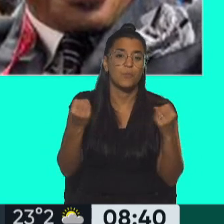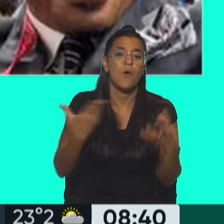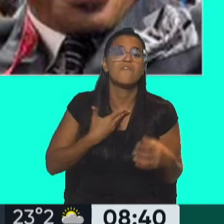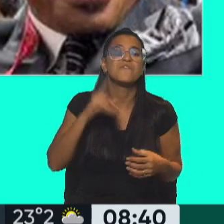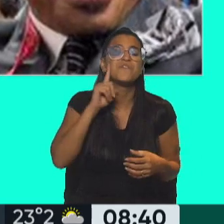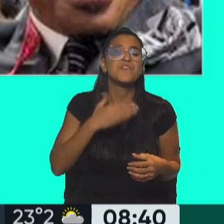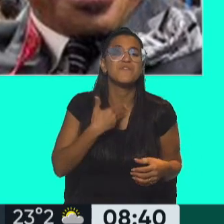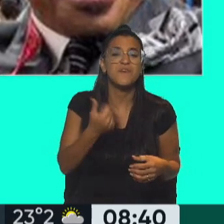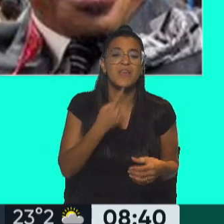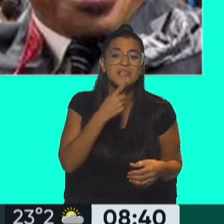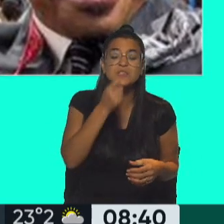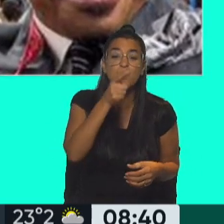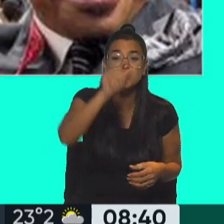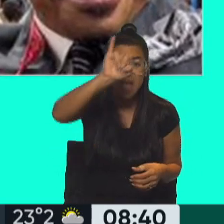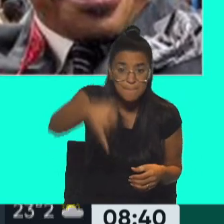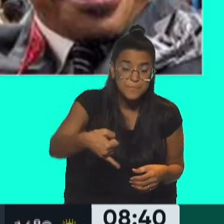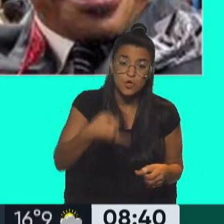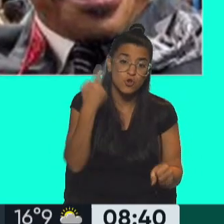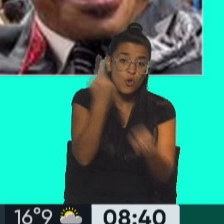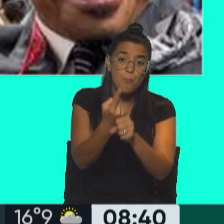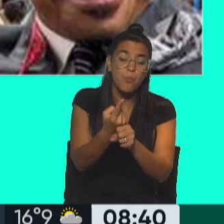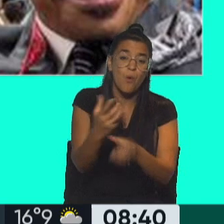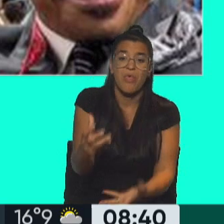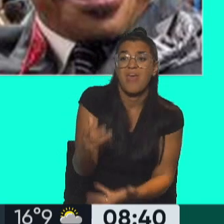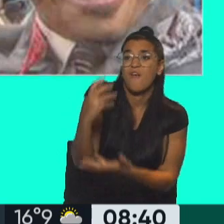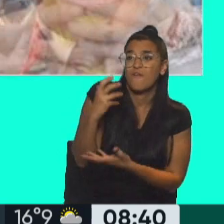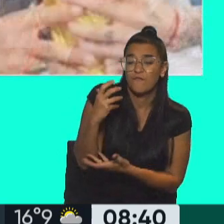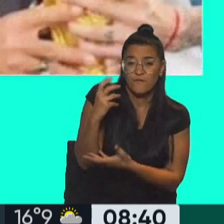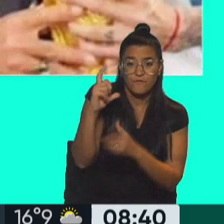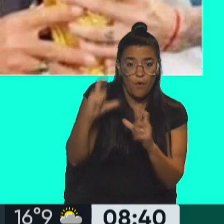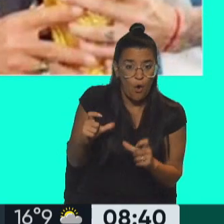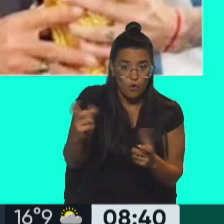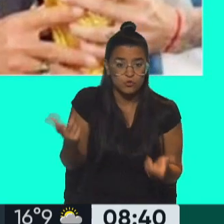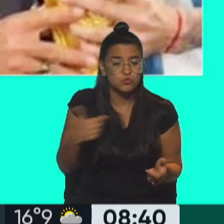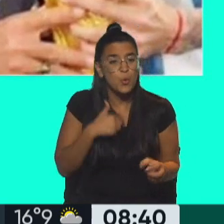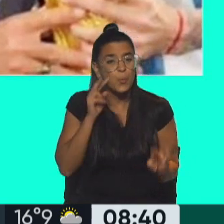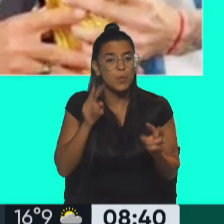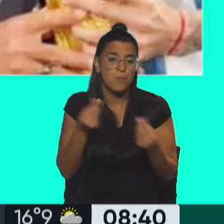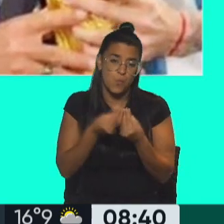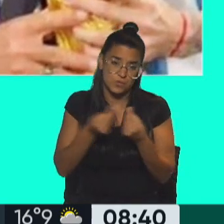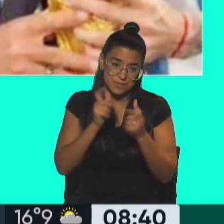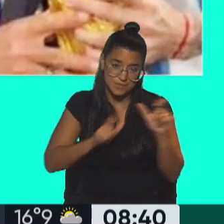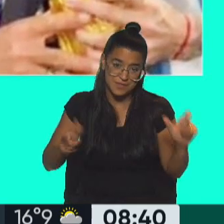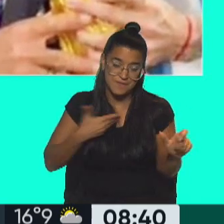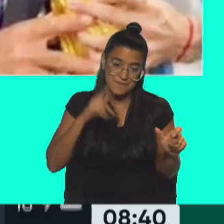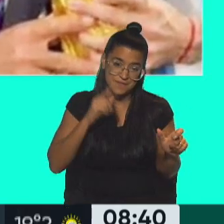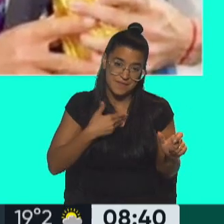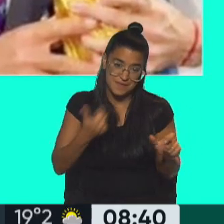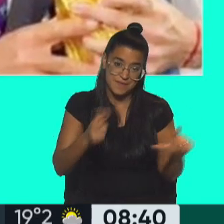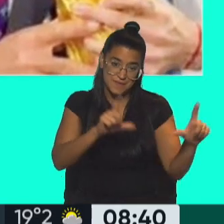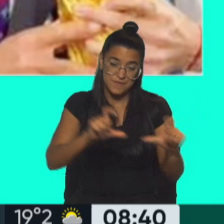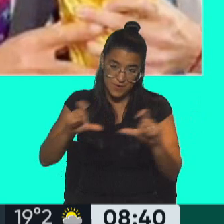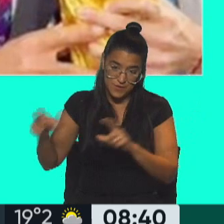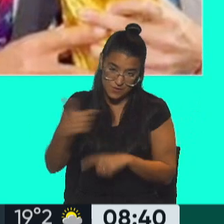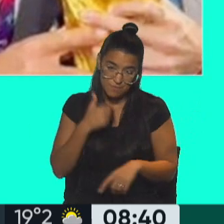que dice, si no sos campeón del mundo, no tenés derecho a sacarte la foto. Yo vi un montón de gente, FIFA, sacarse la foto. Bueno,